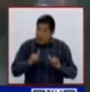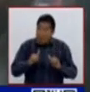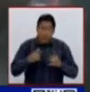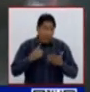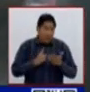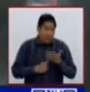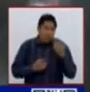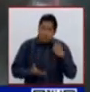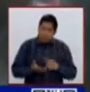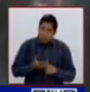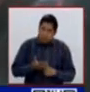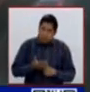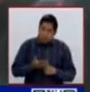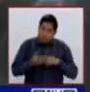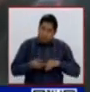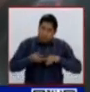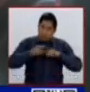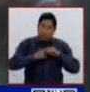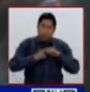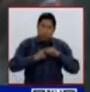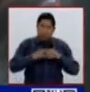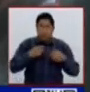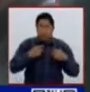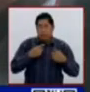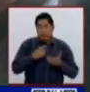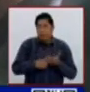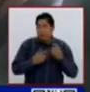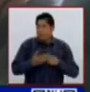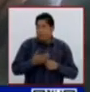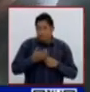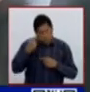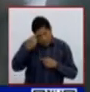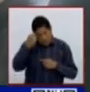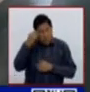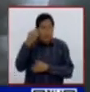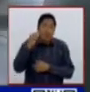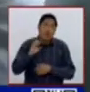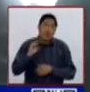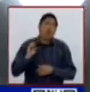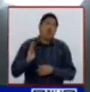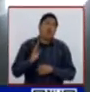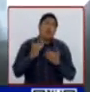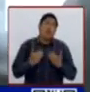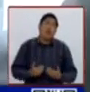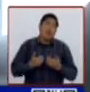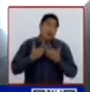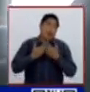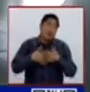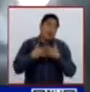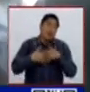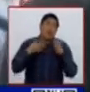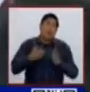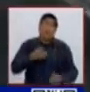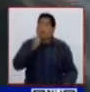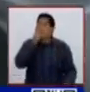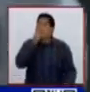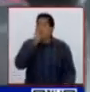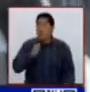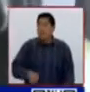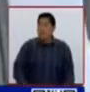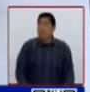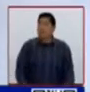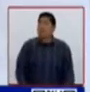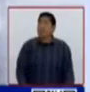debate sobre el incremento salarial que discute la COF, el gobierno, y ahora vamos a conocer la palabra de los empresarios a nivel nacional.